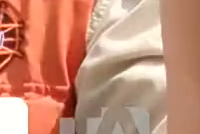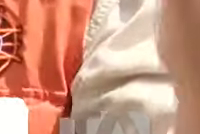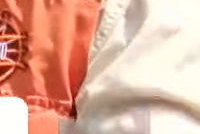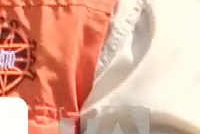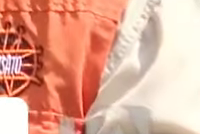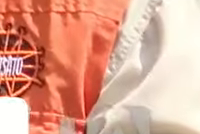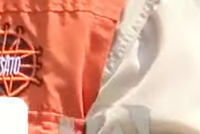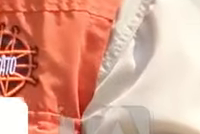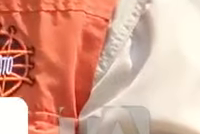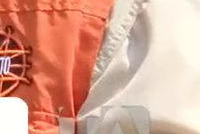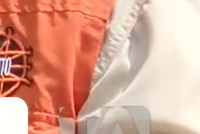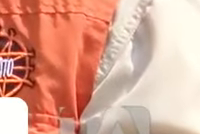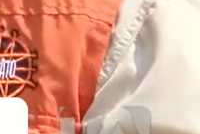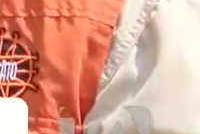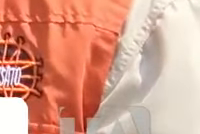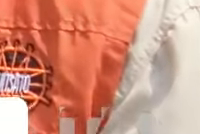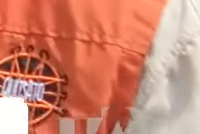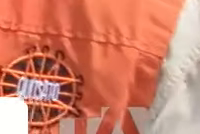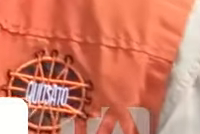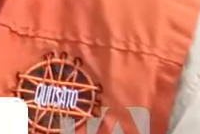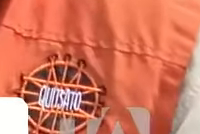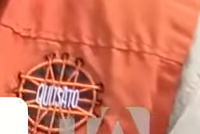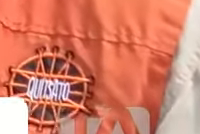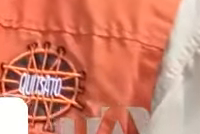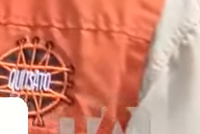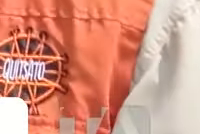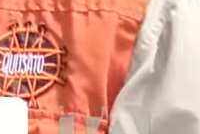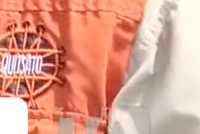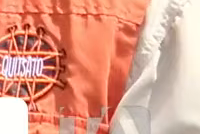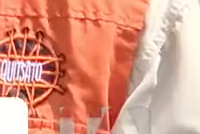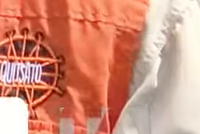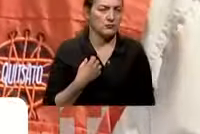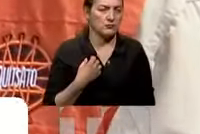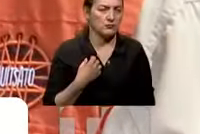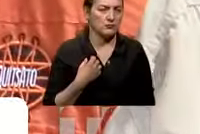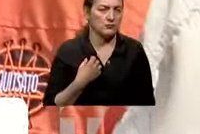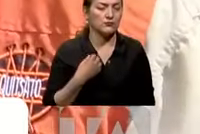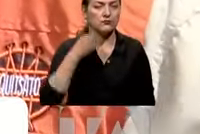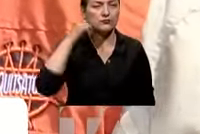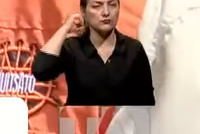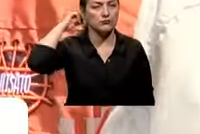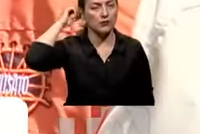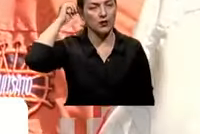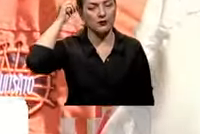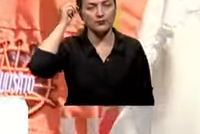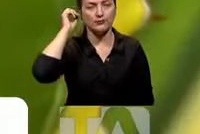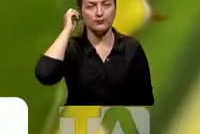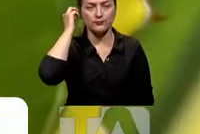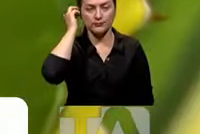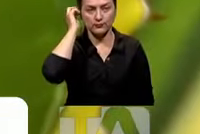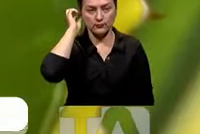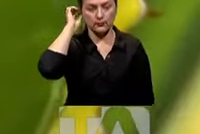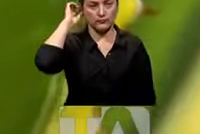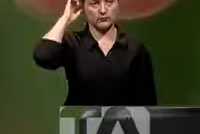por ejemplo, podemos verlo en el convento de San Diego, en San Francisco, en muchas iglesias y casas del centro histórico de Quito. En